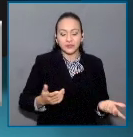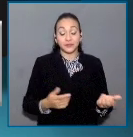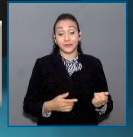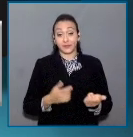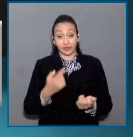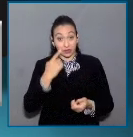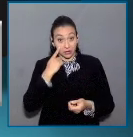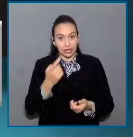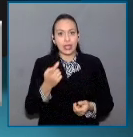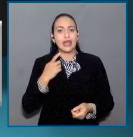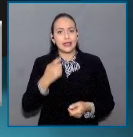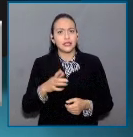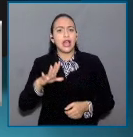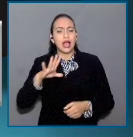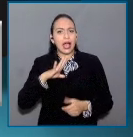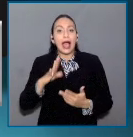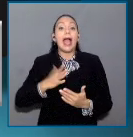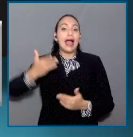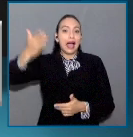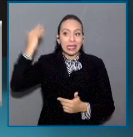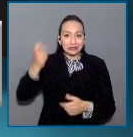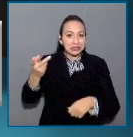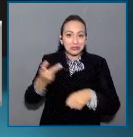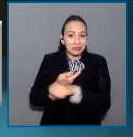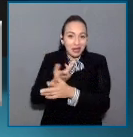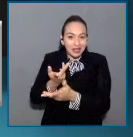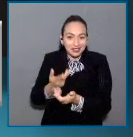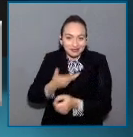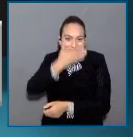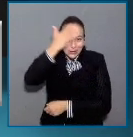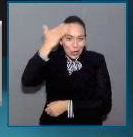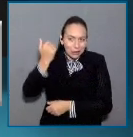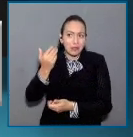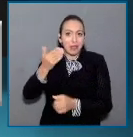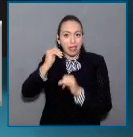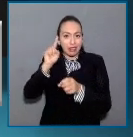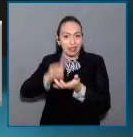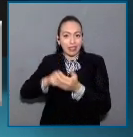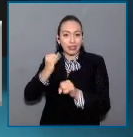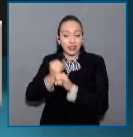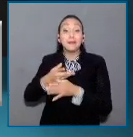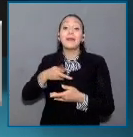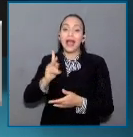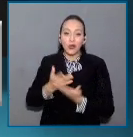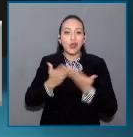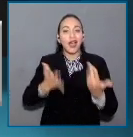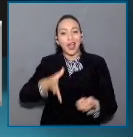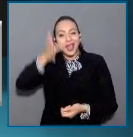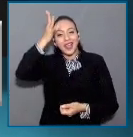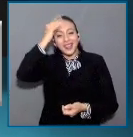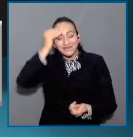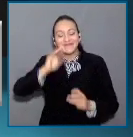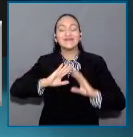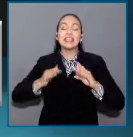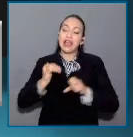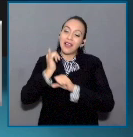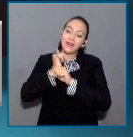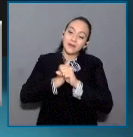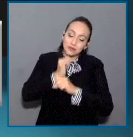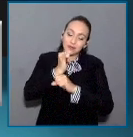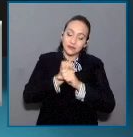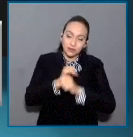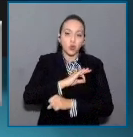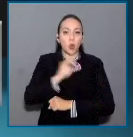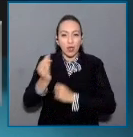de violencias, es más fácil lograr su difusión, su estudio y que